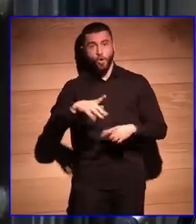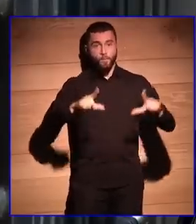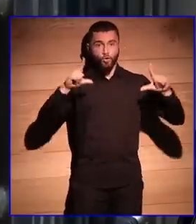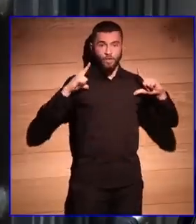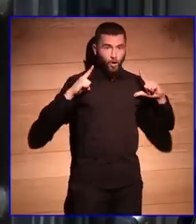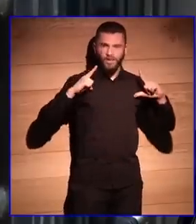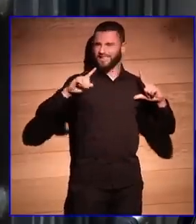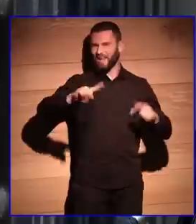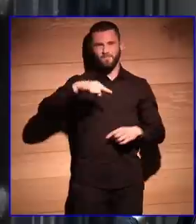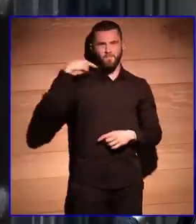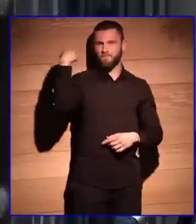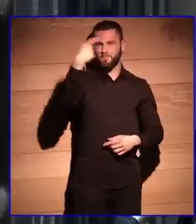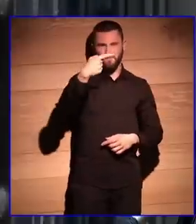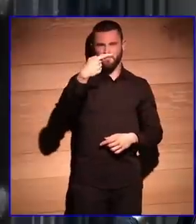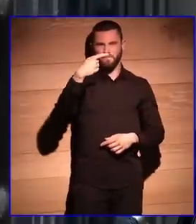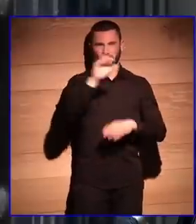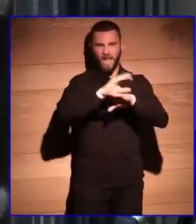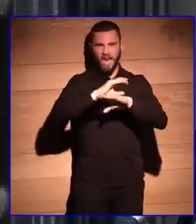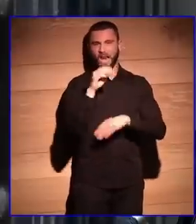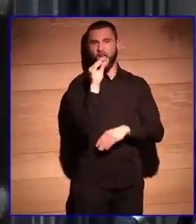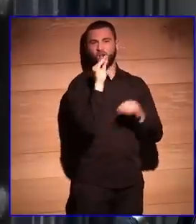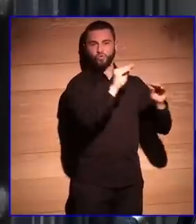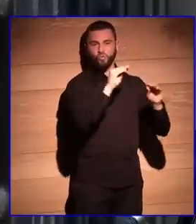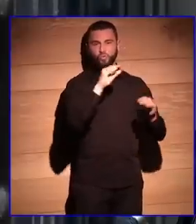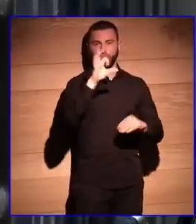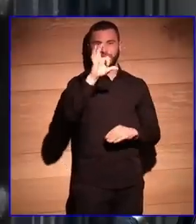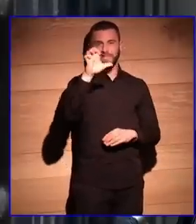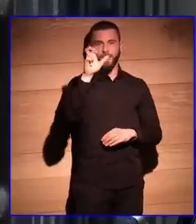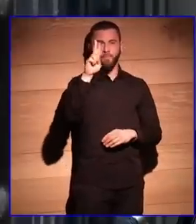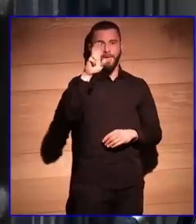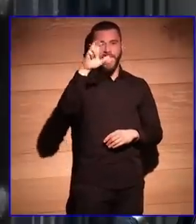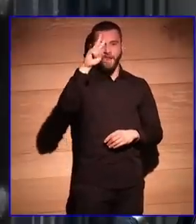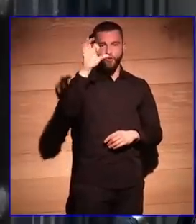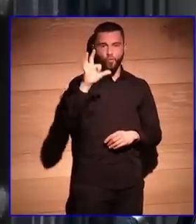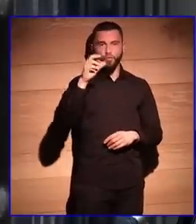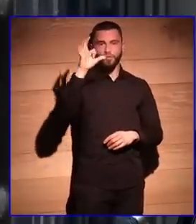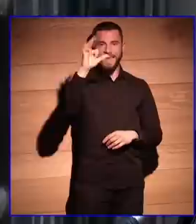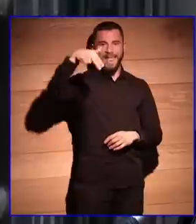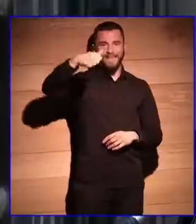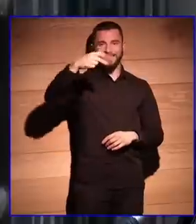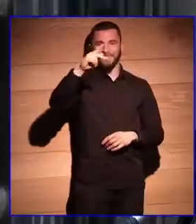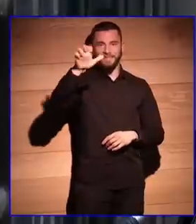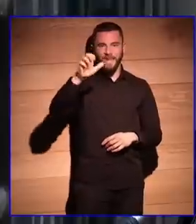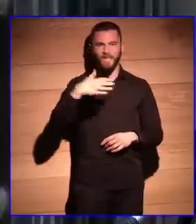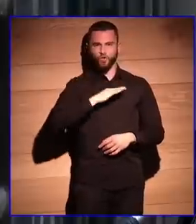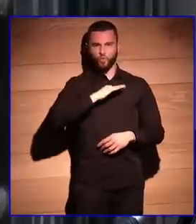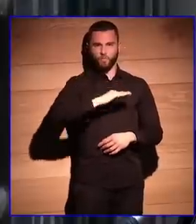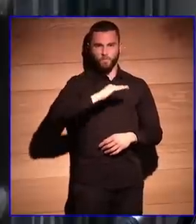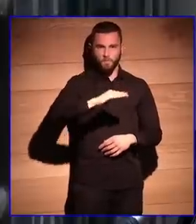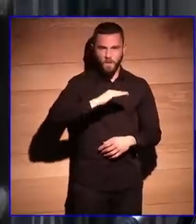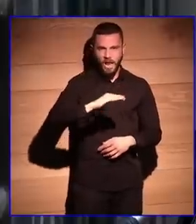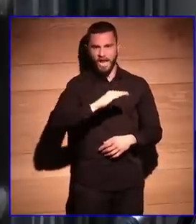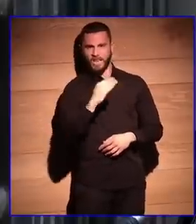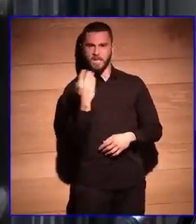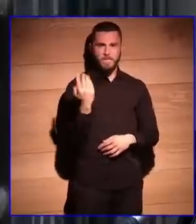grande probablemente de su carrera, que es Severus Snape. Uh-huh. Ese sostenimiento de la maldad ambigua